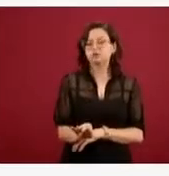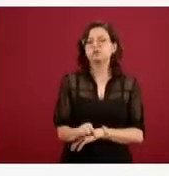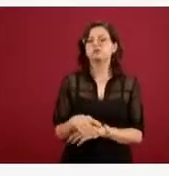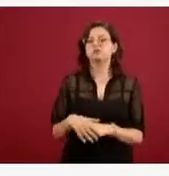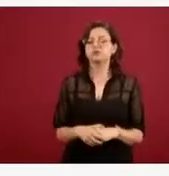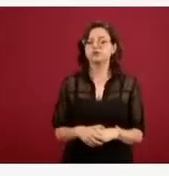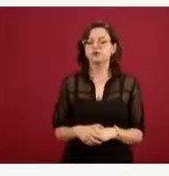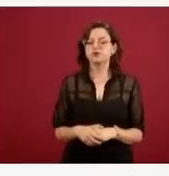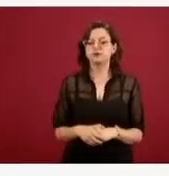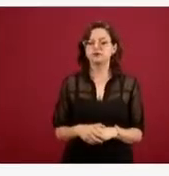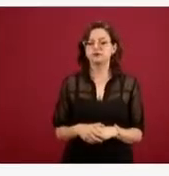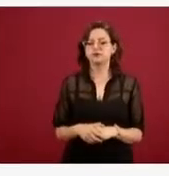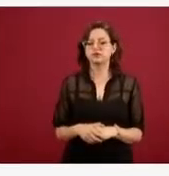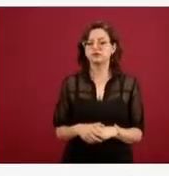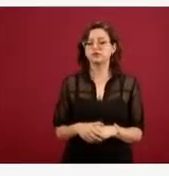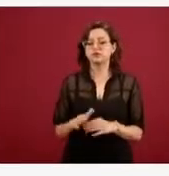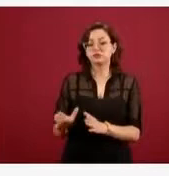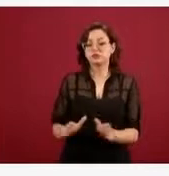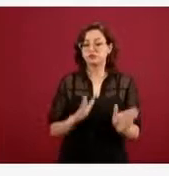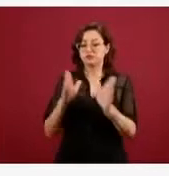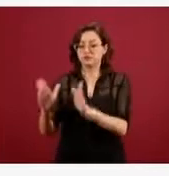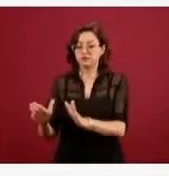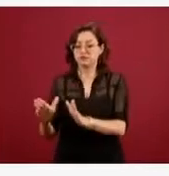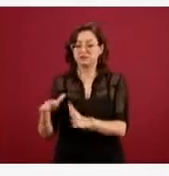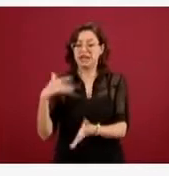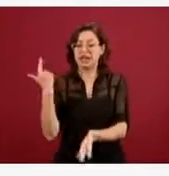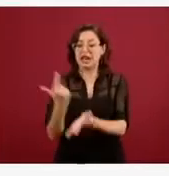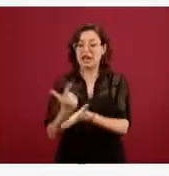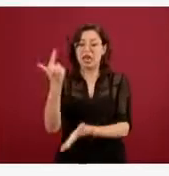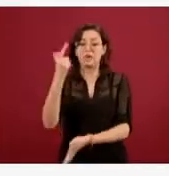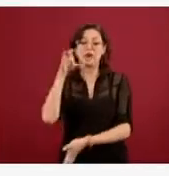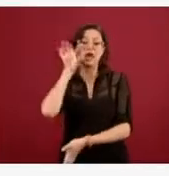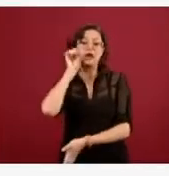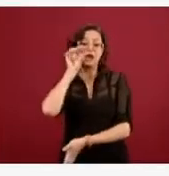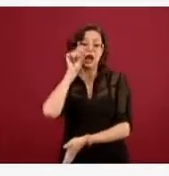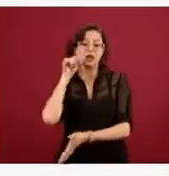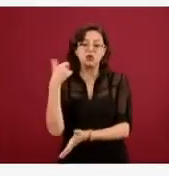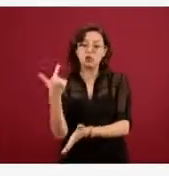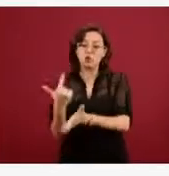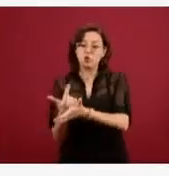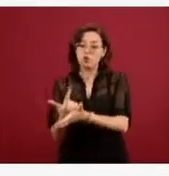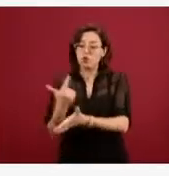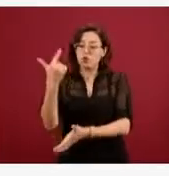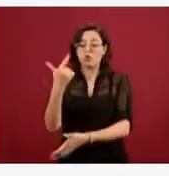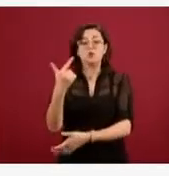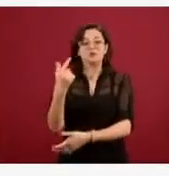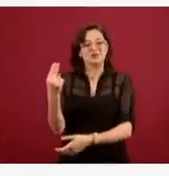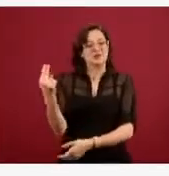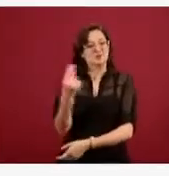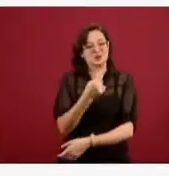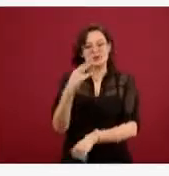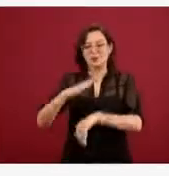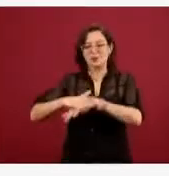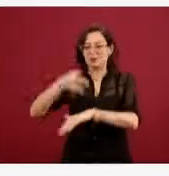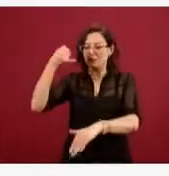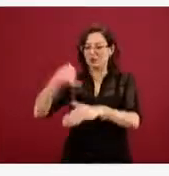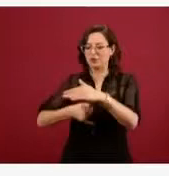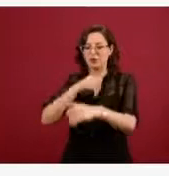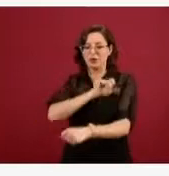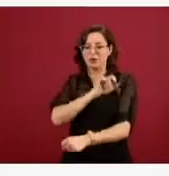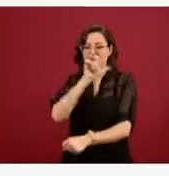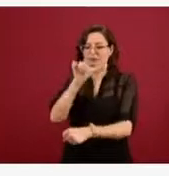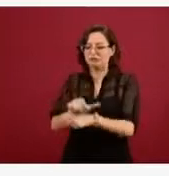confirmados, con gravedad, que es decir, han requerido de una atención especializada, dado que han evolucionado de